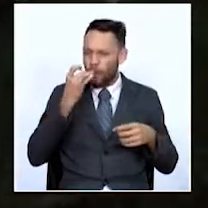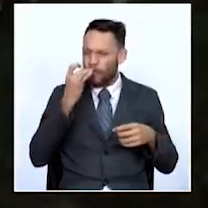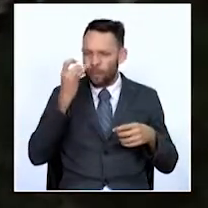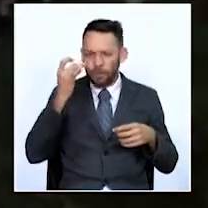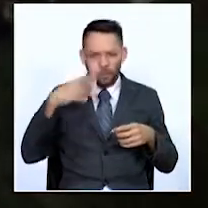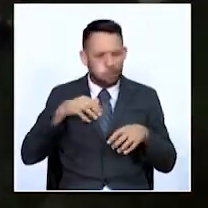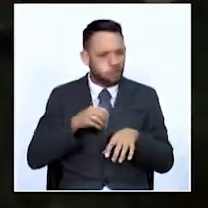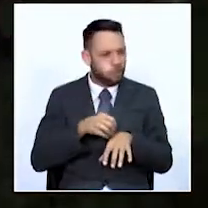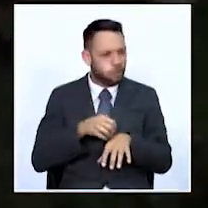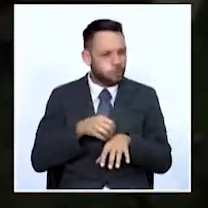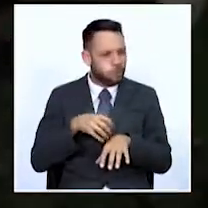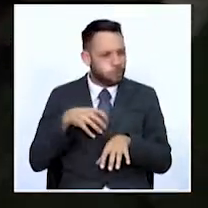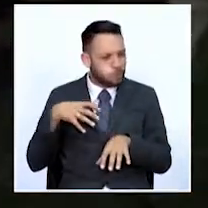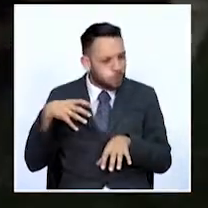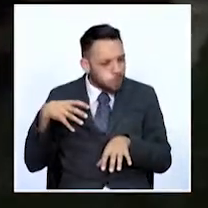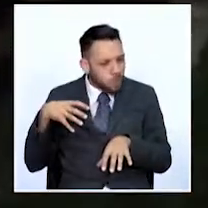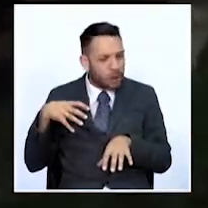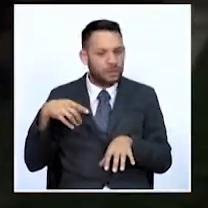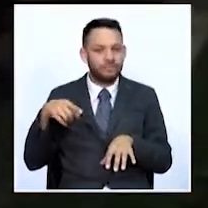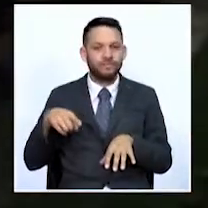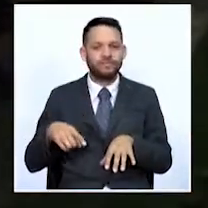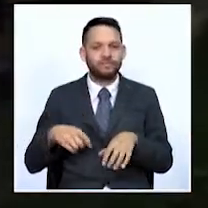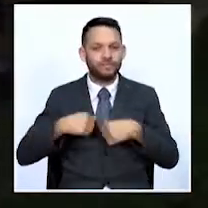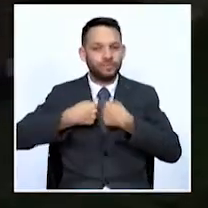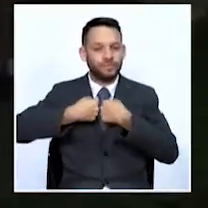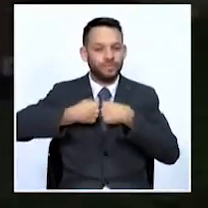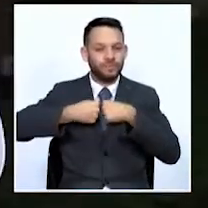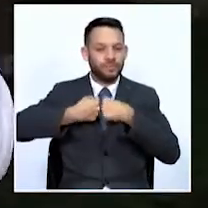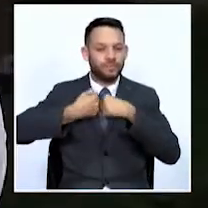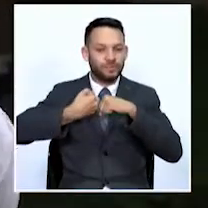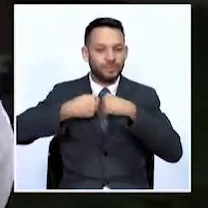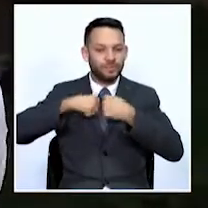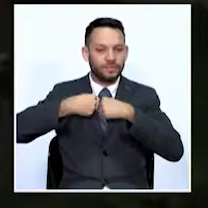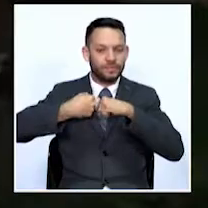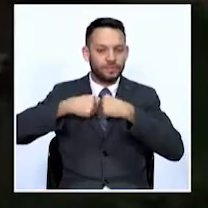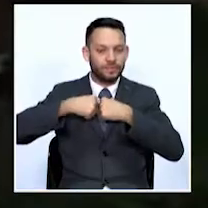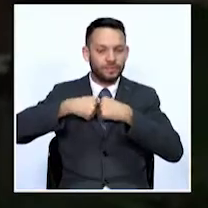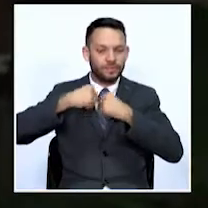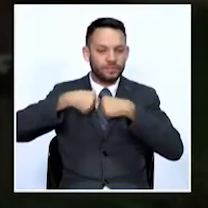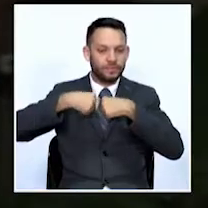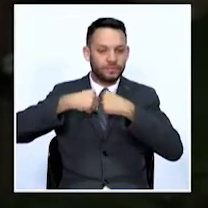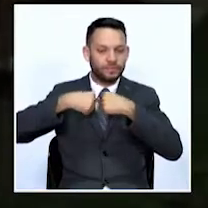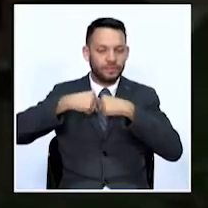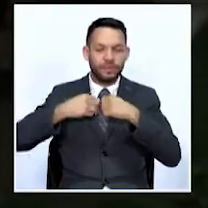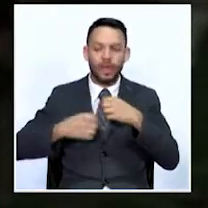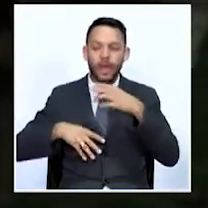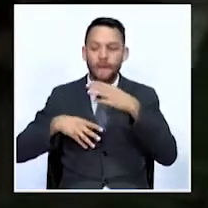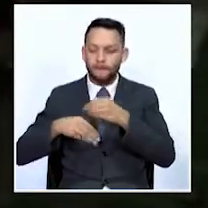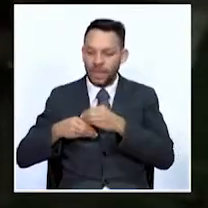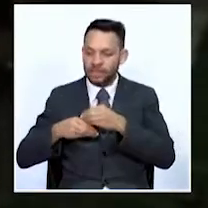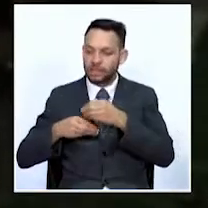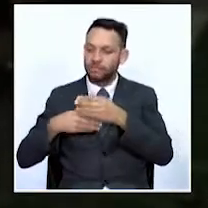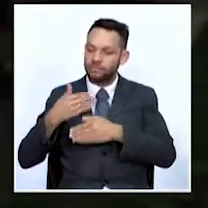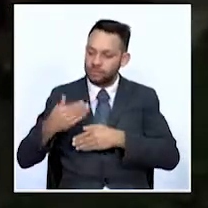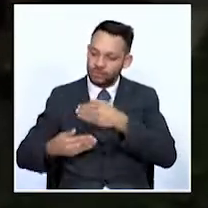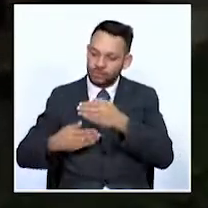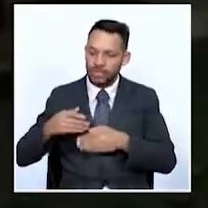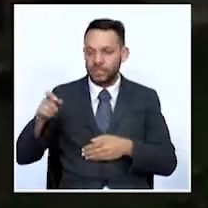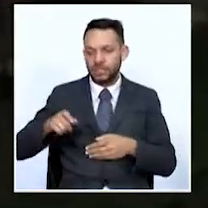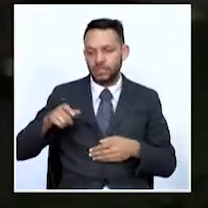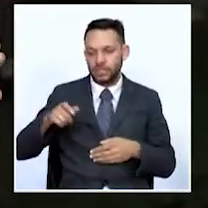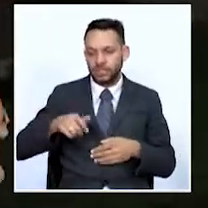más de esta parte, artritis. Entonces miren cómo empieza uno ya, clínica,